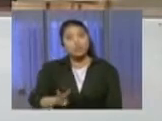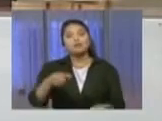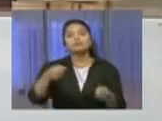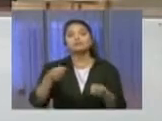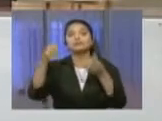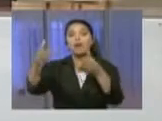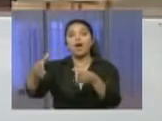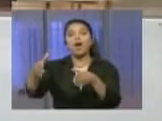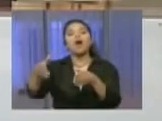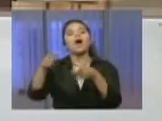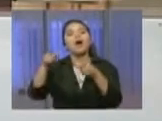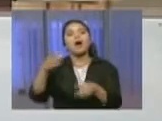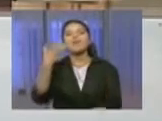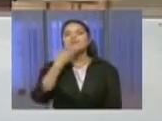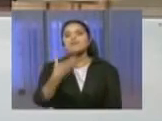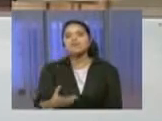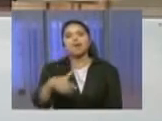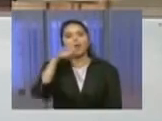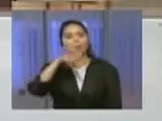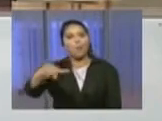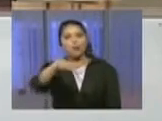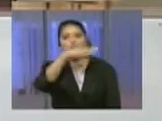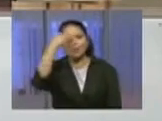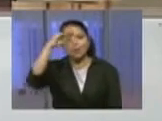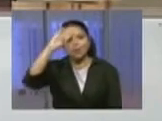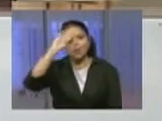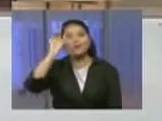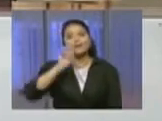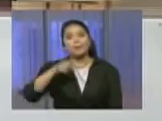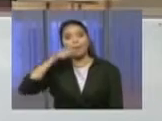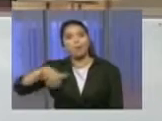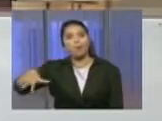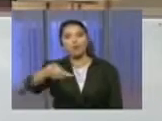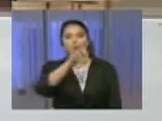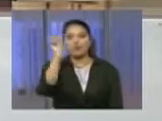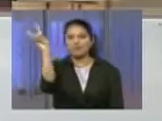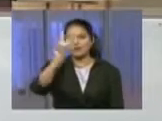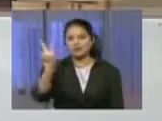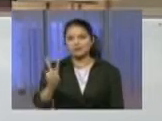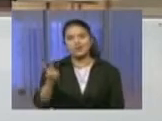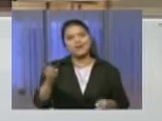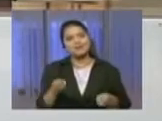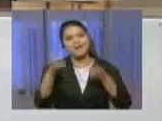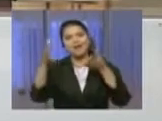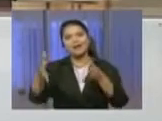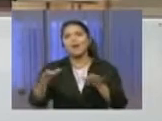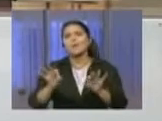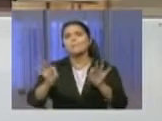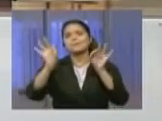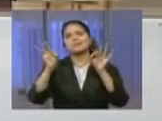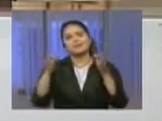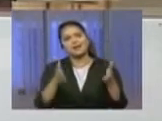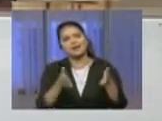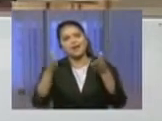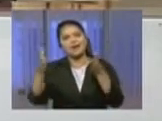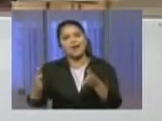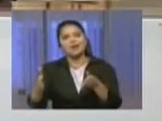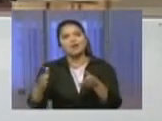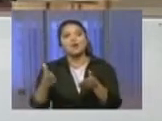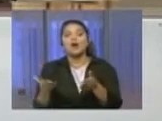aidel al pueblo de Cuba y al pueblo de Venezuela este regalo especial que